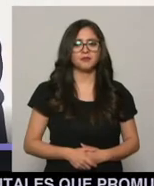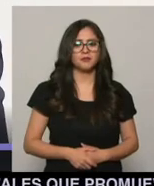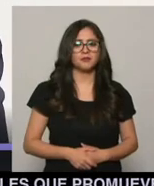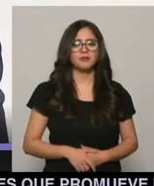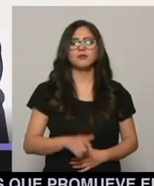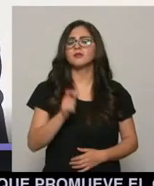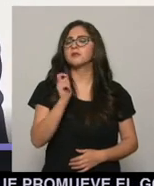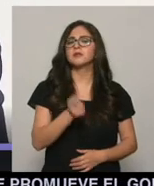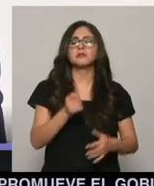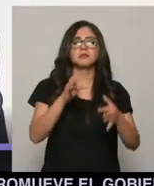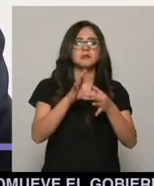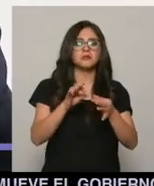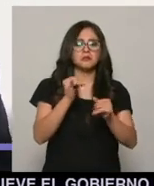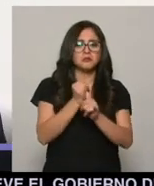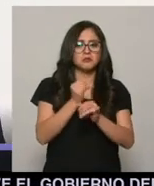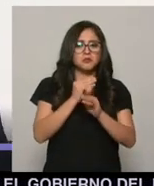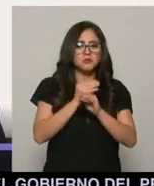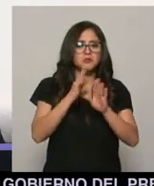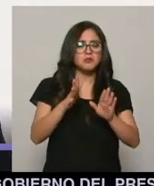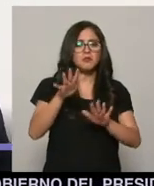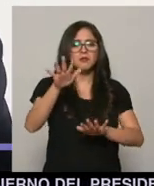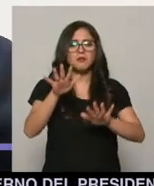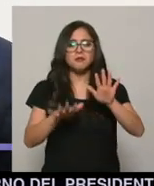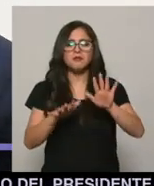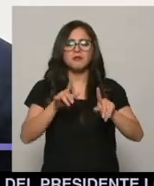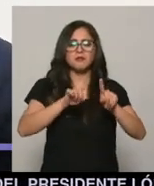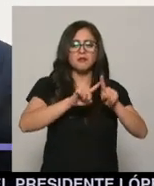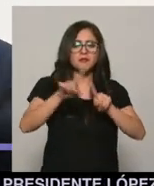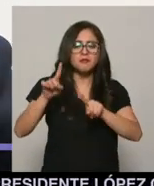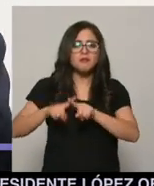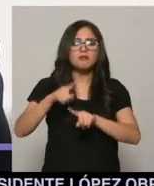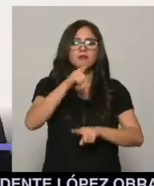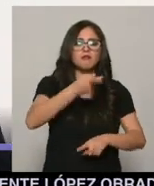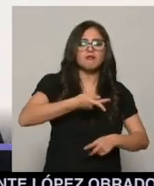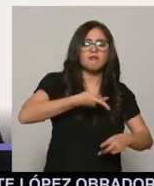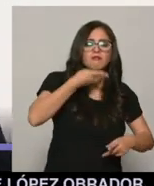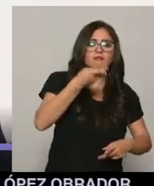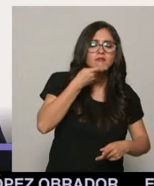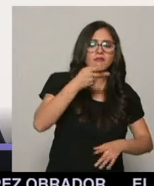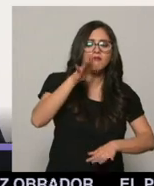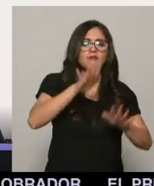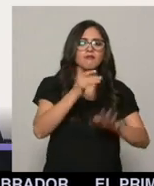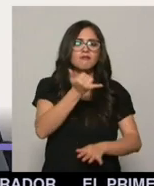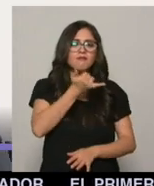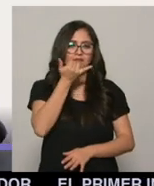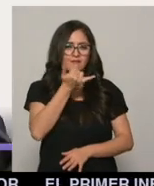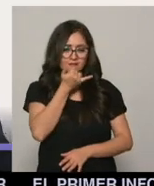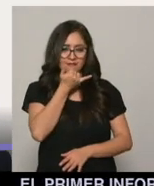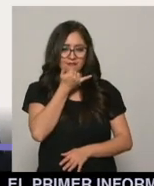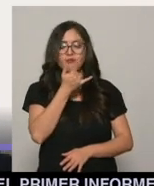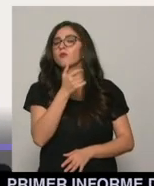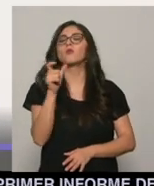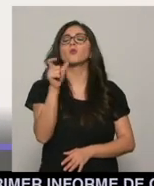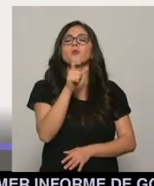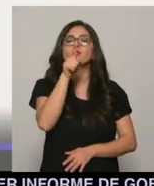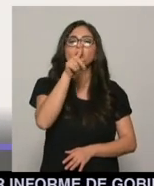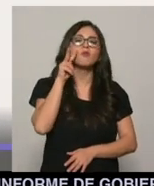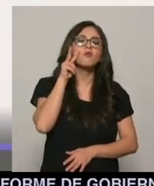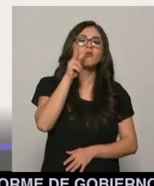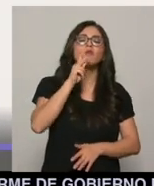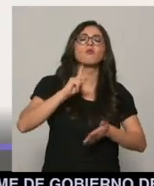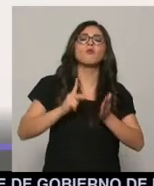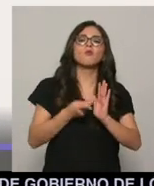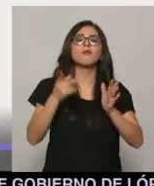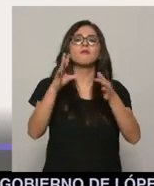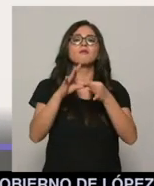tipo conceptual, con muchas imprecisiones y muchas contradicciones. Cuando uno revisa el mensaje del